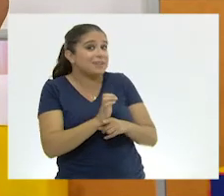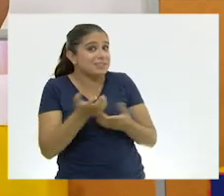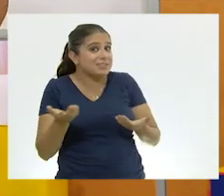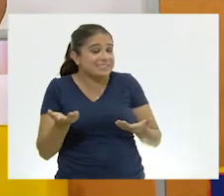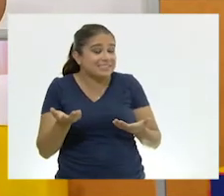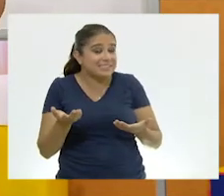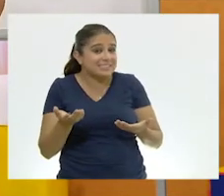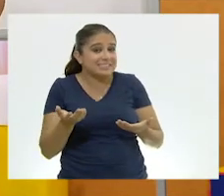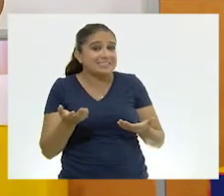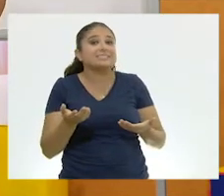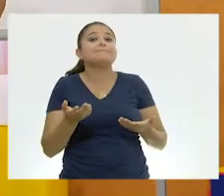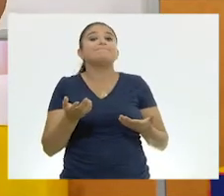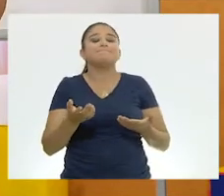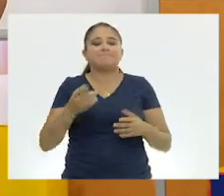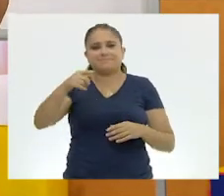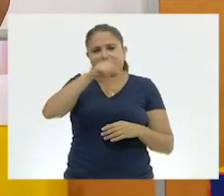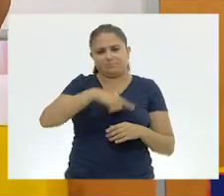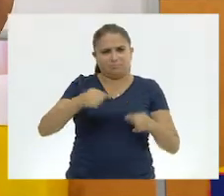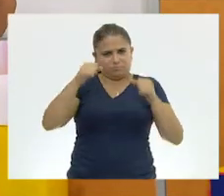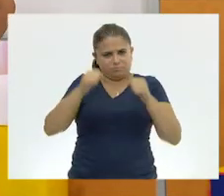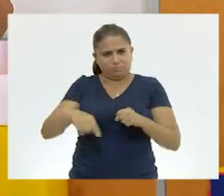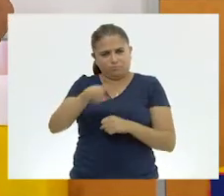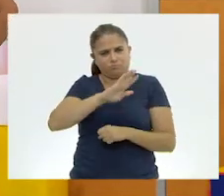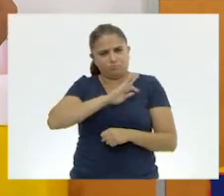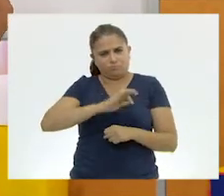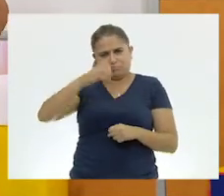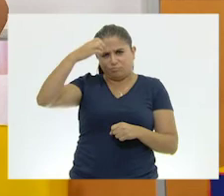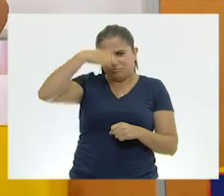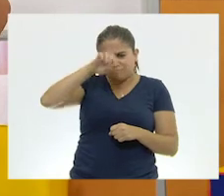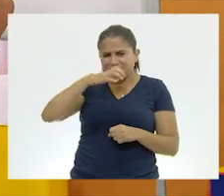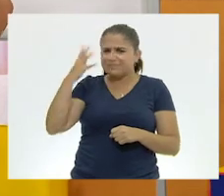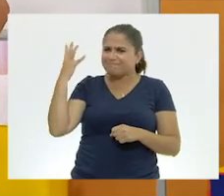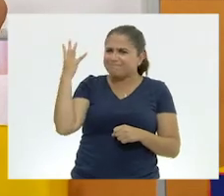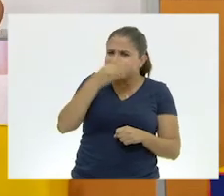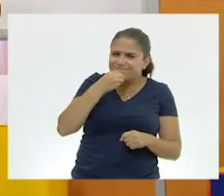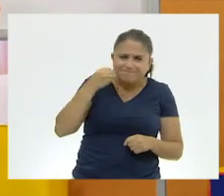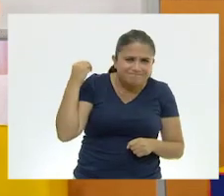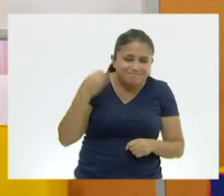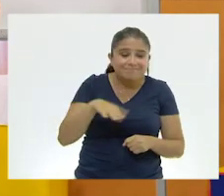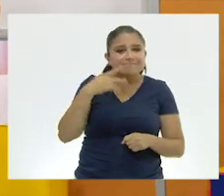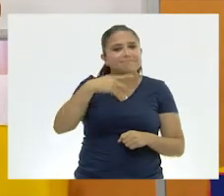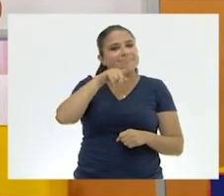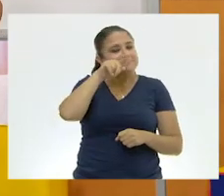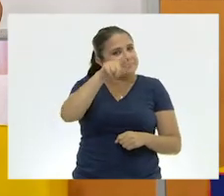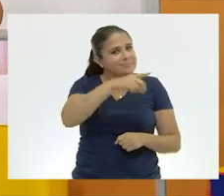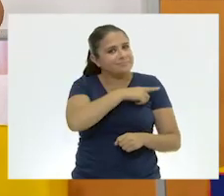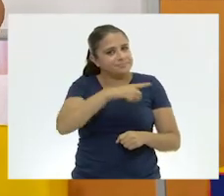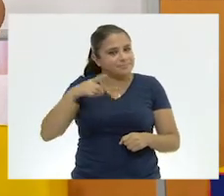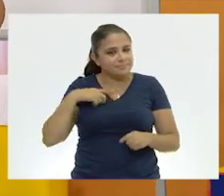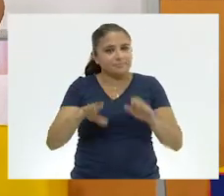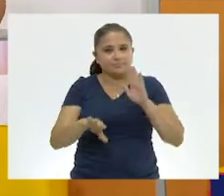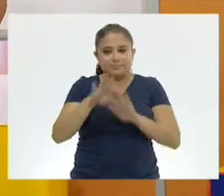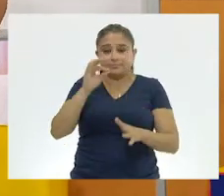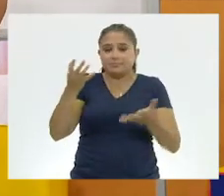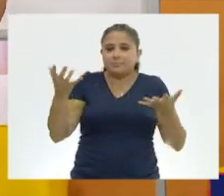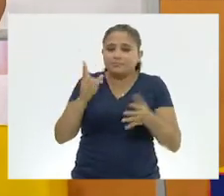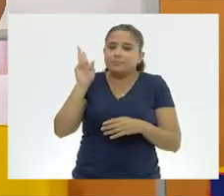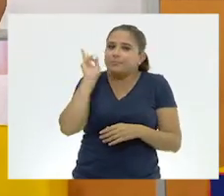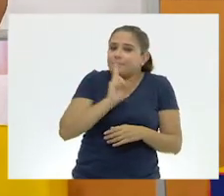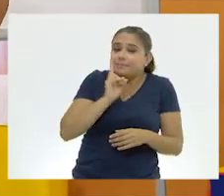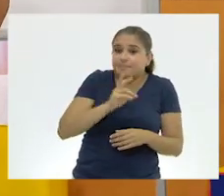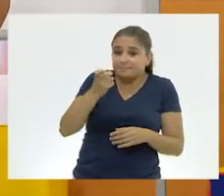Entonces, mira, esto seguro puede ser una experiencia extraordinaria, pero tú tienes que elegir intentar probar